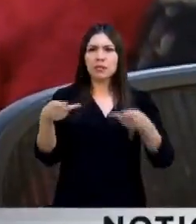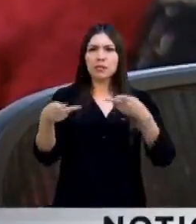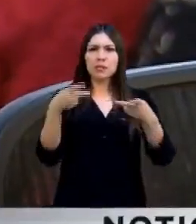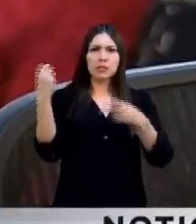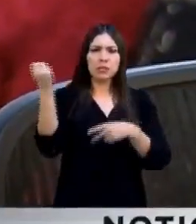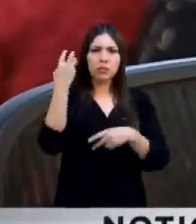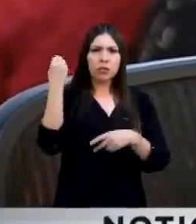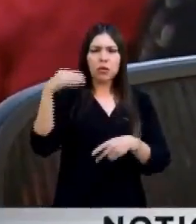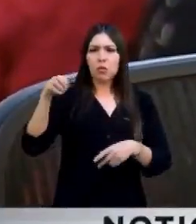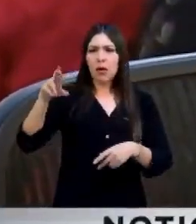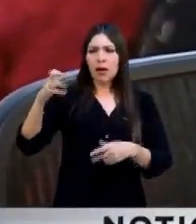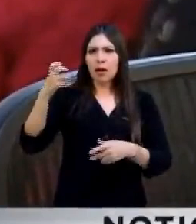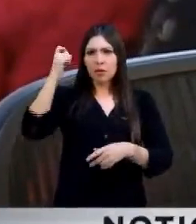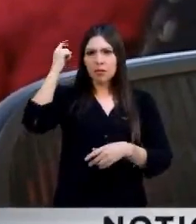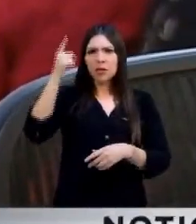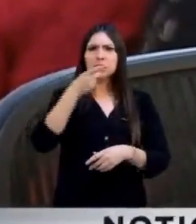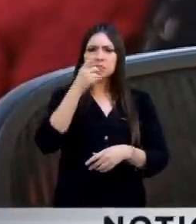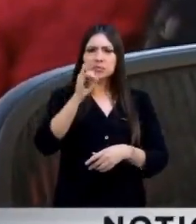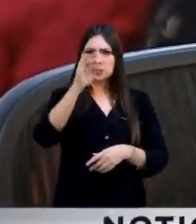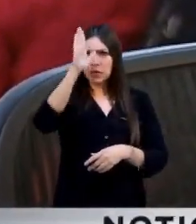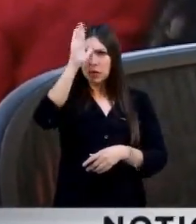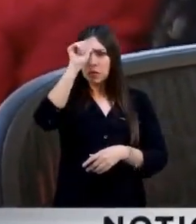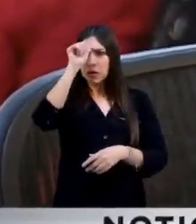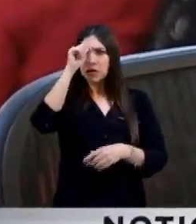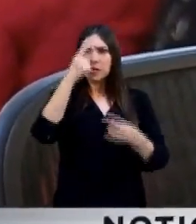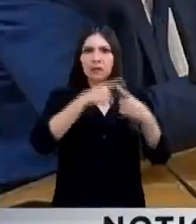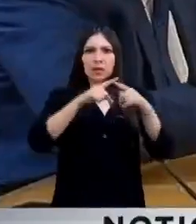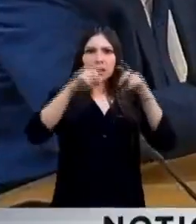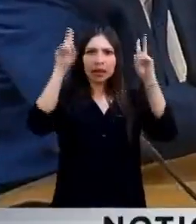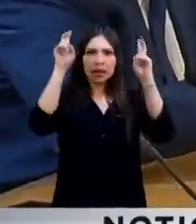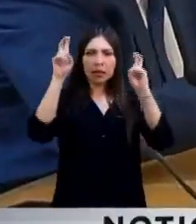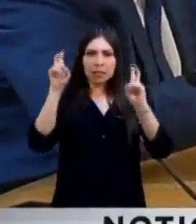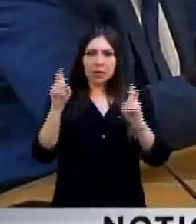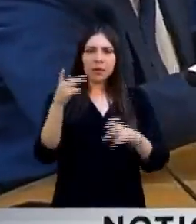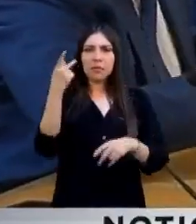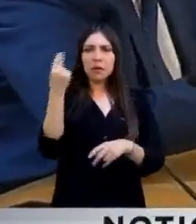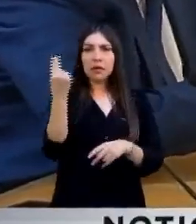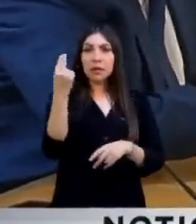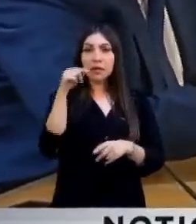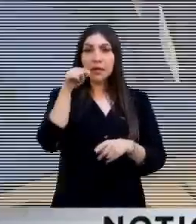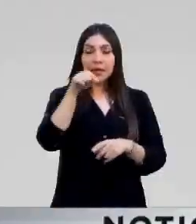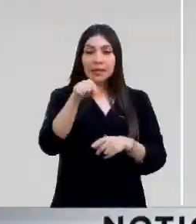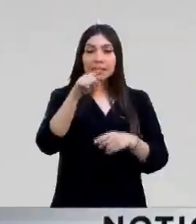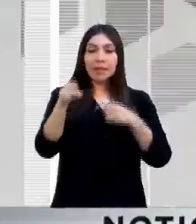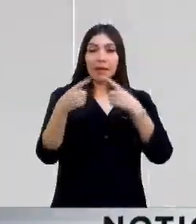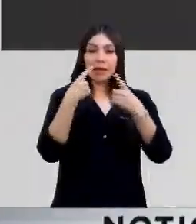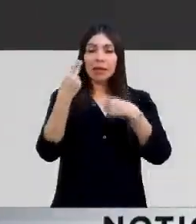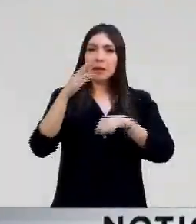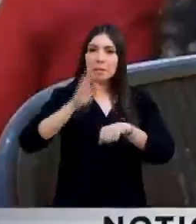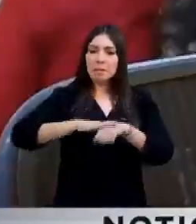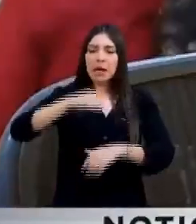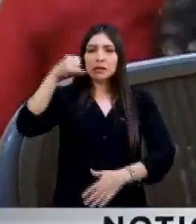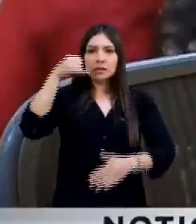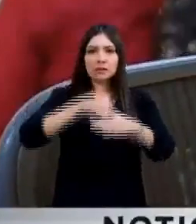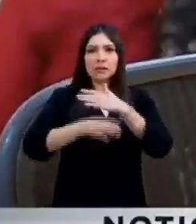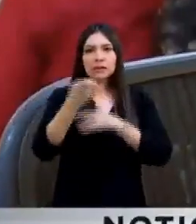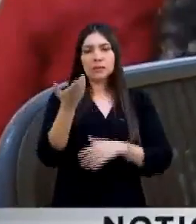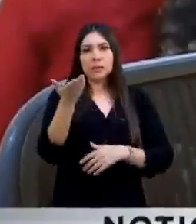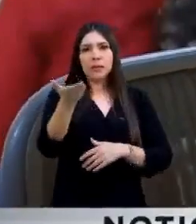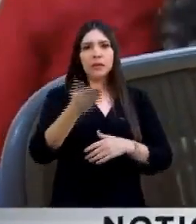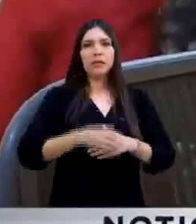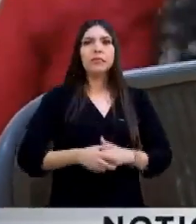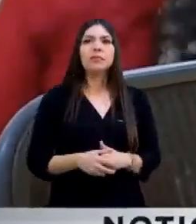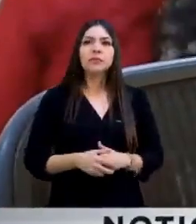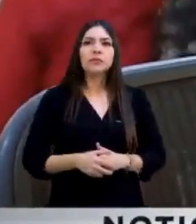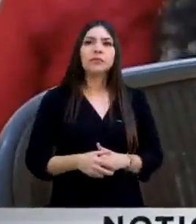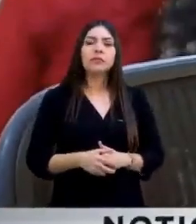bienvenida a varios de los puntos expuestos en este espacio. Sin embargo, pidió ampliar este ejercicio. Una reforma, y